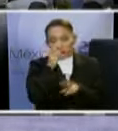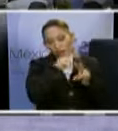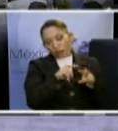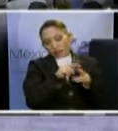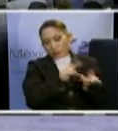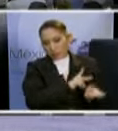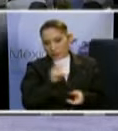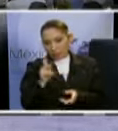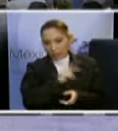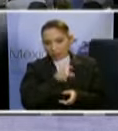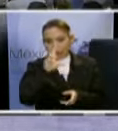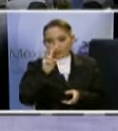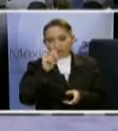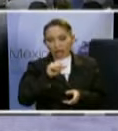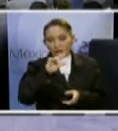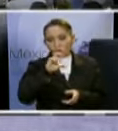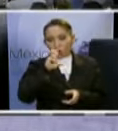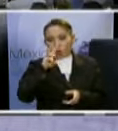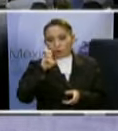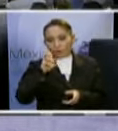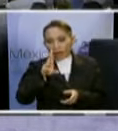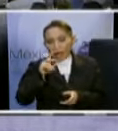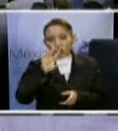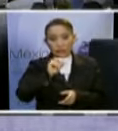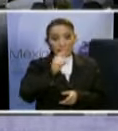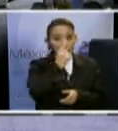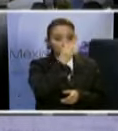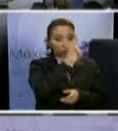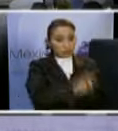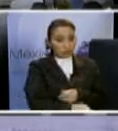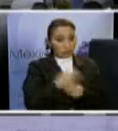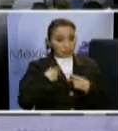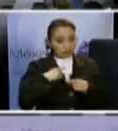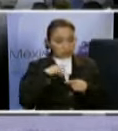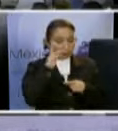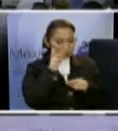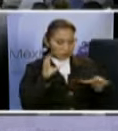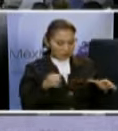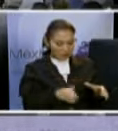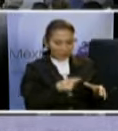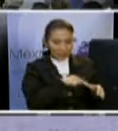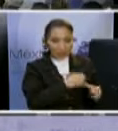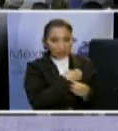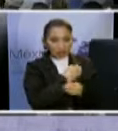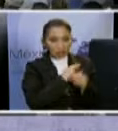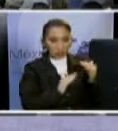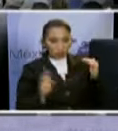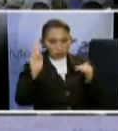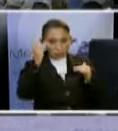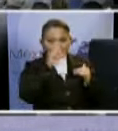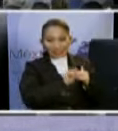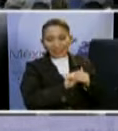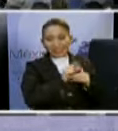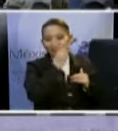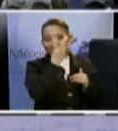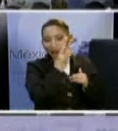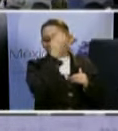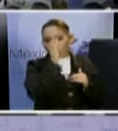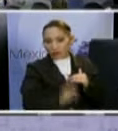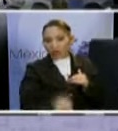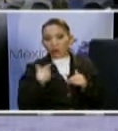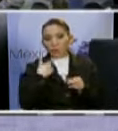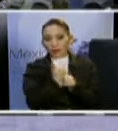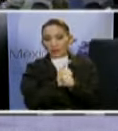similar realizado en Vancouver arrojó que el 81% de la muestra tiene educación superior, 73%